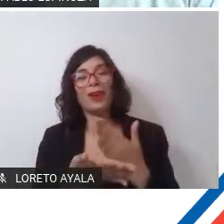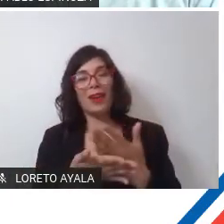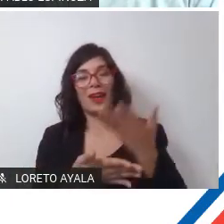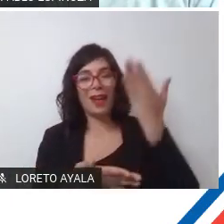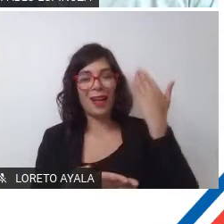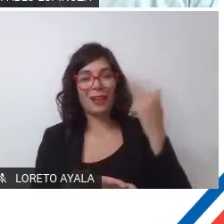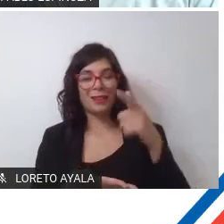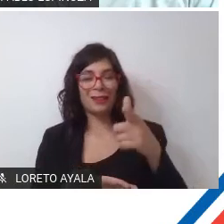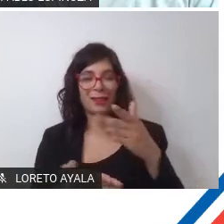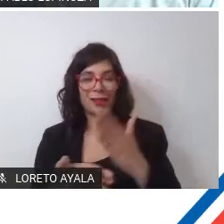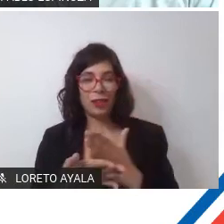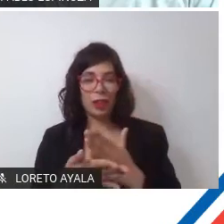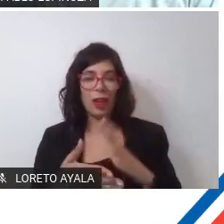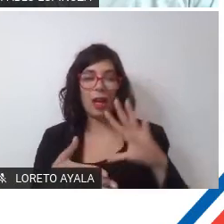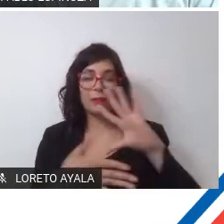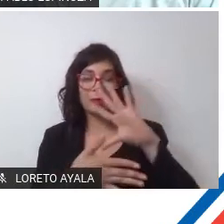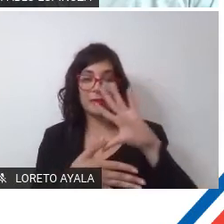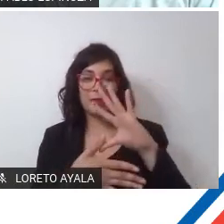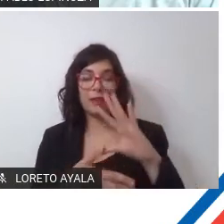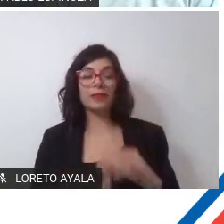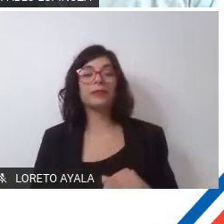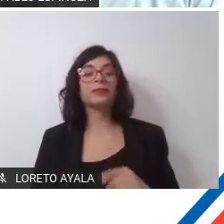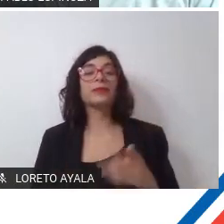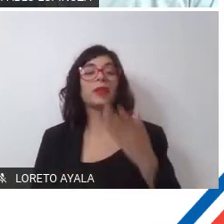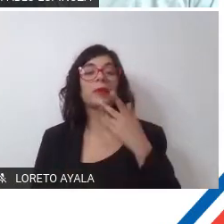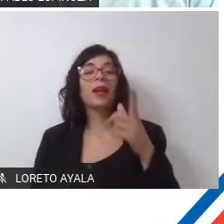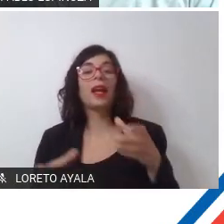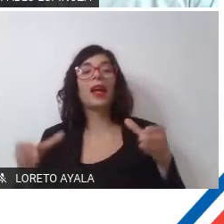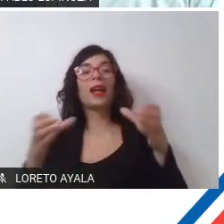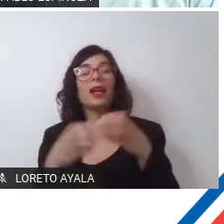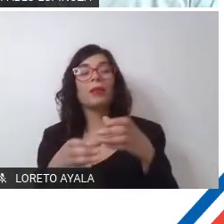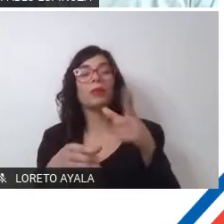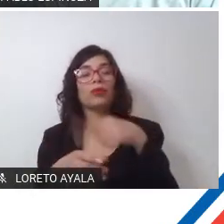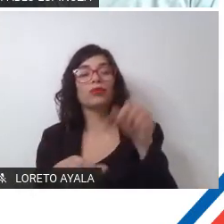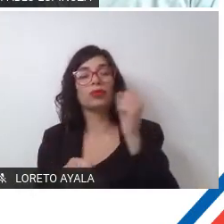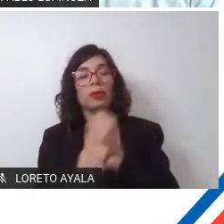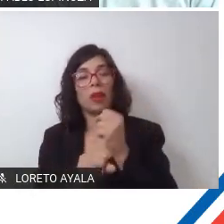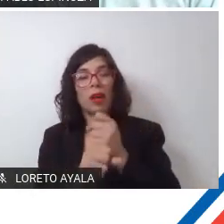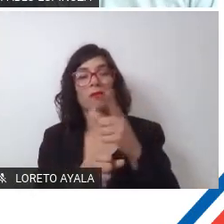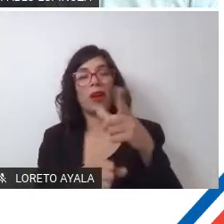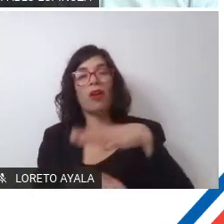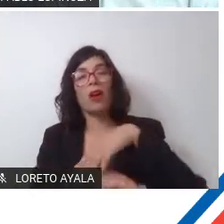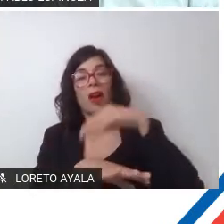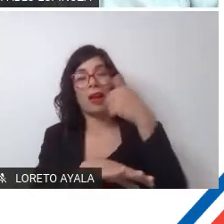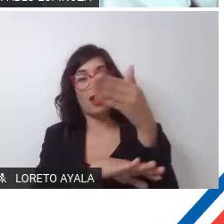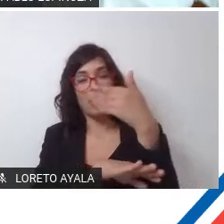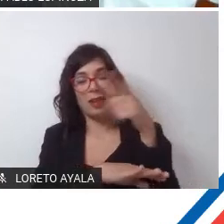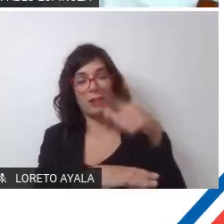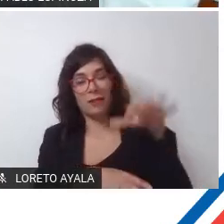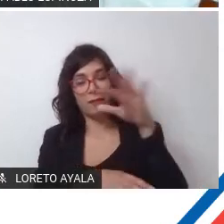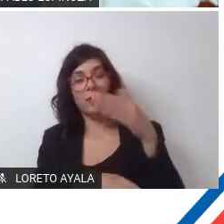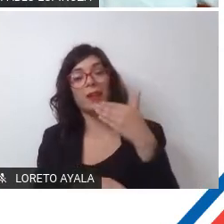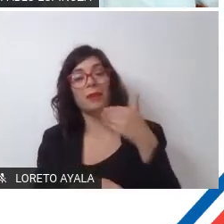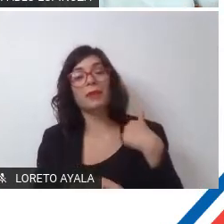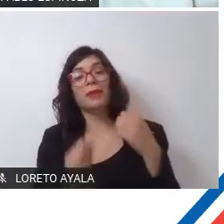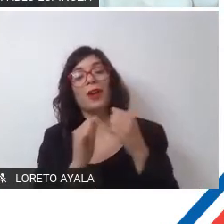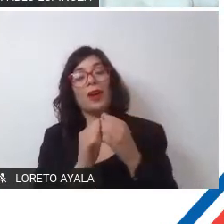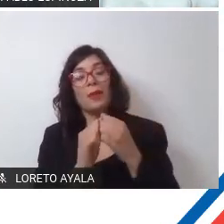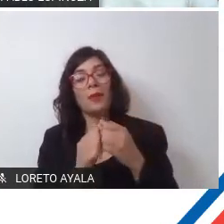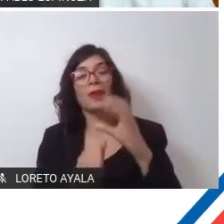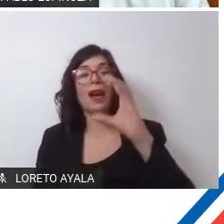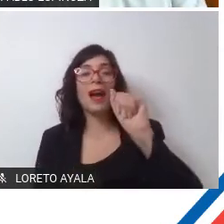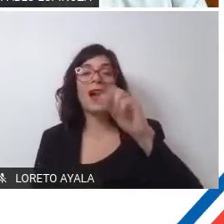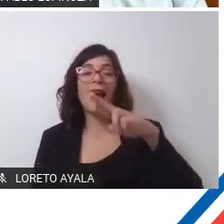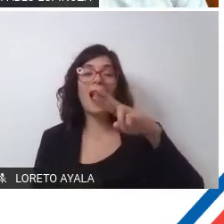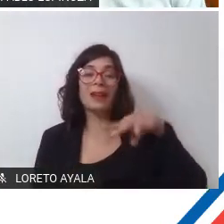American College, al equipo de trabajo del programa Entrenamiento Promesa Chile de la región Arica y Parinacota, y a mi colega y partner Carmen Pantoja, quien